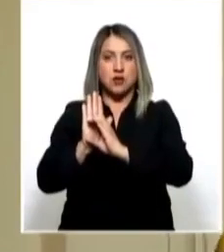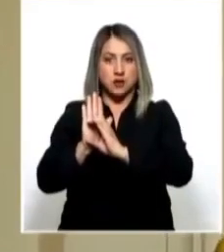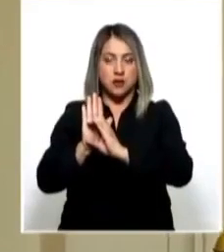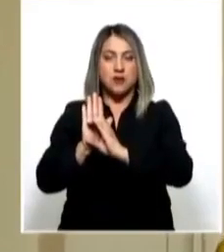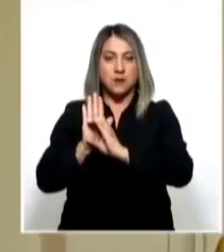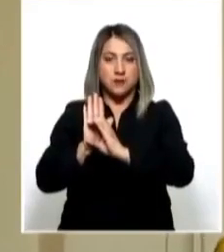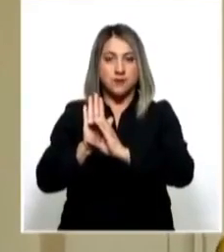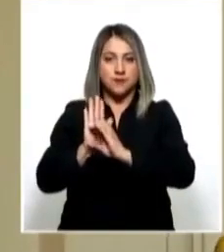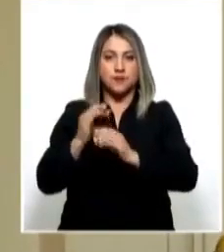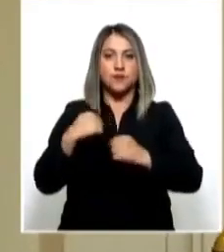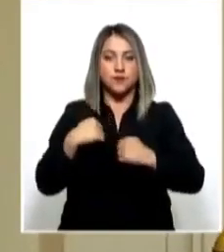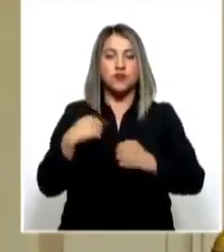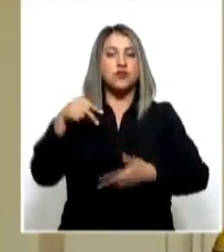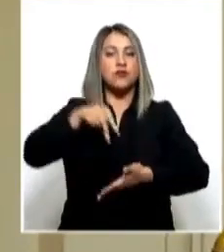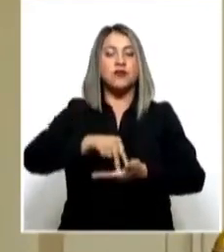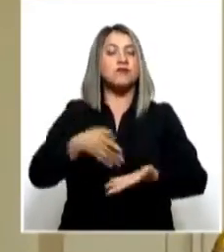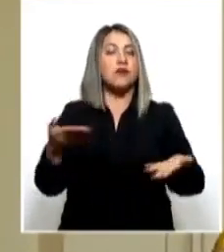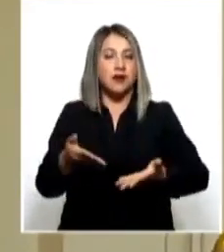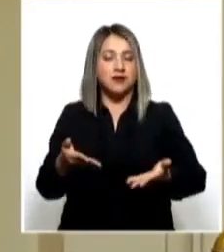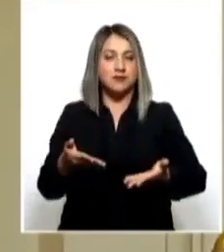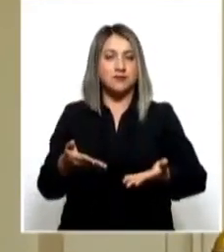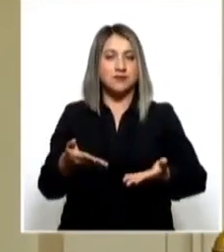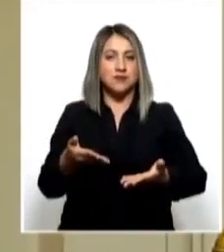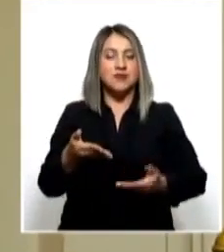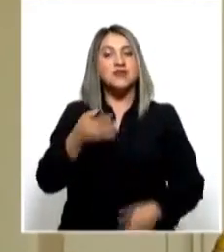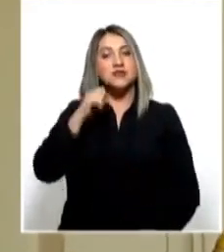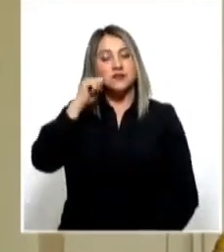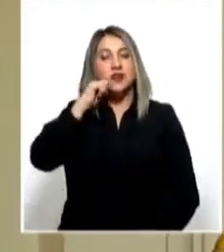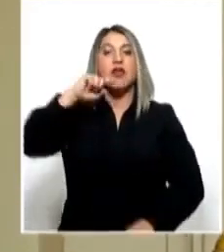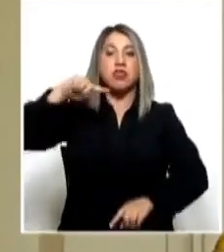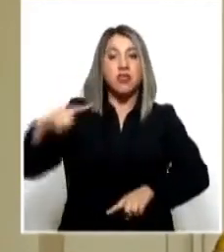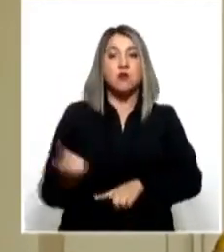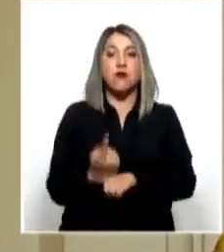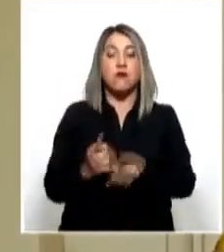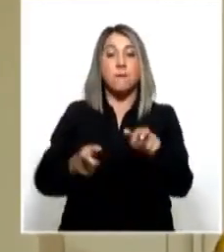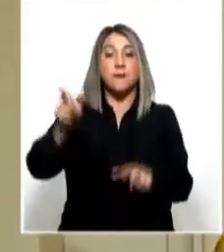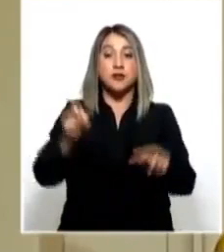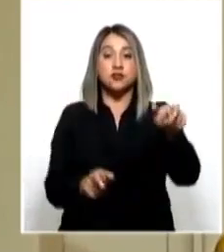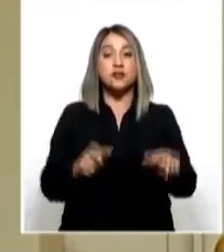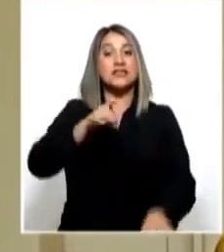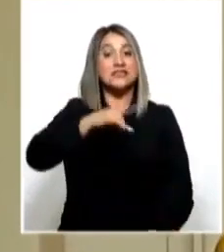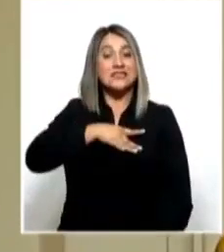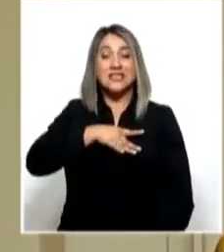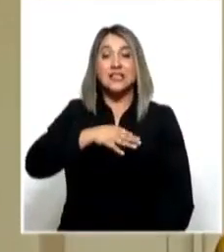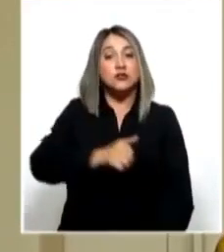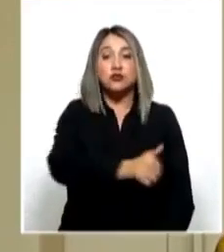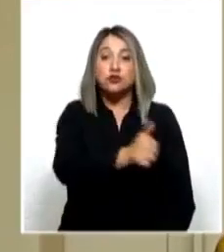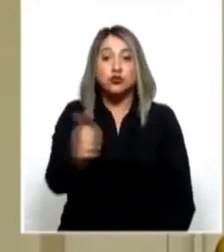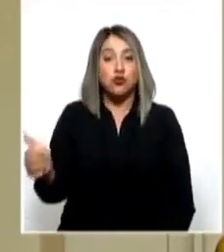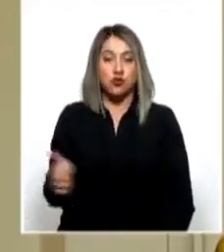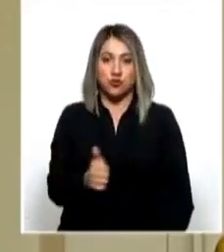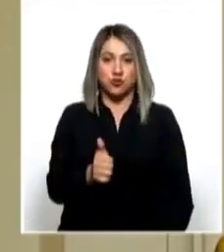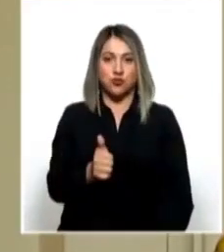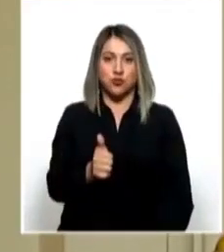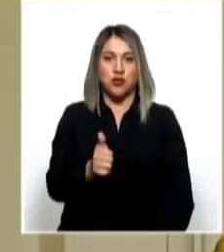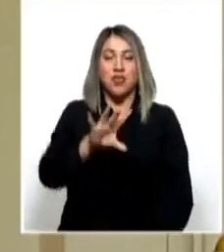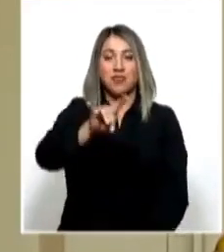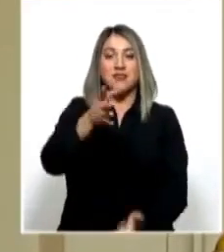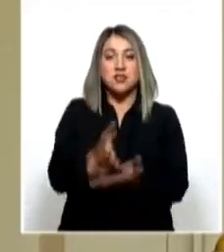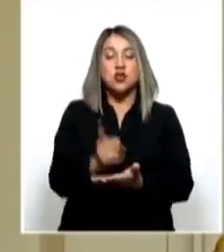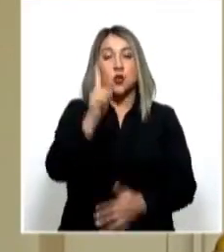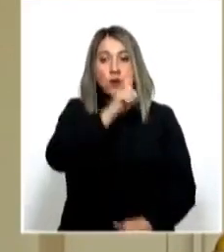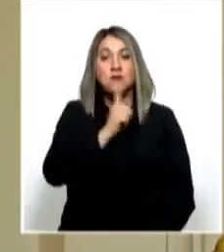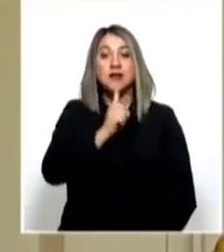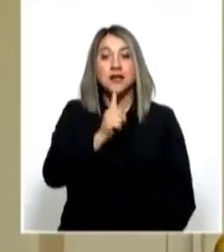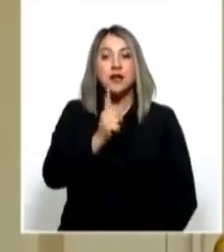venido, porque será nuevamente el pueblo quien tendrá la última palabra sobre su destino.